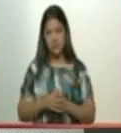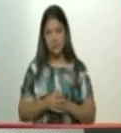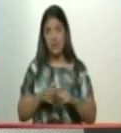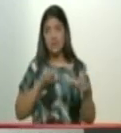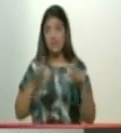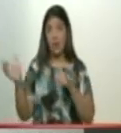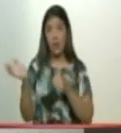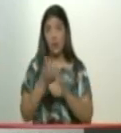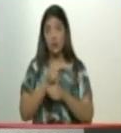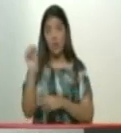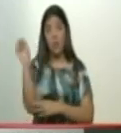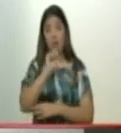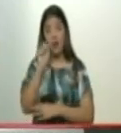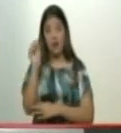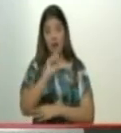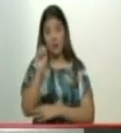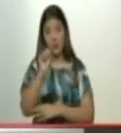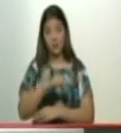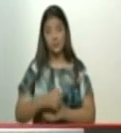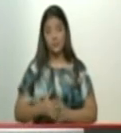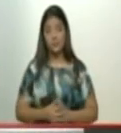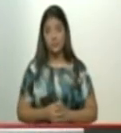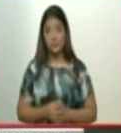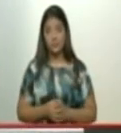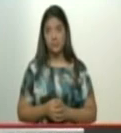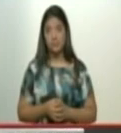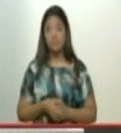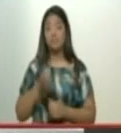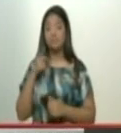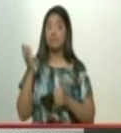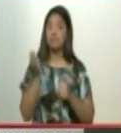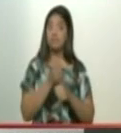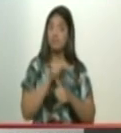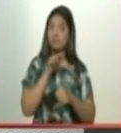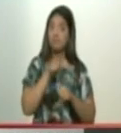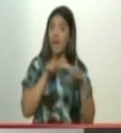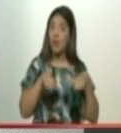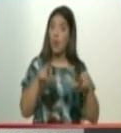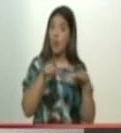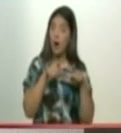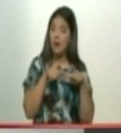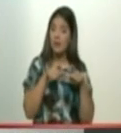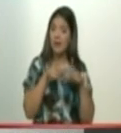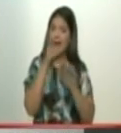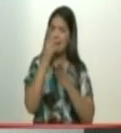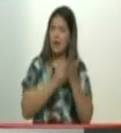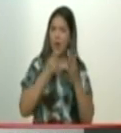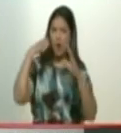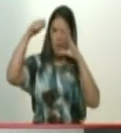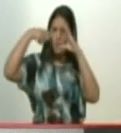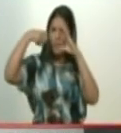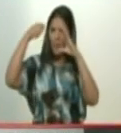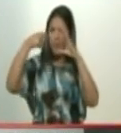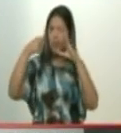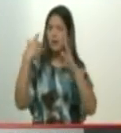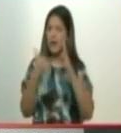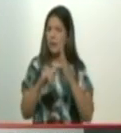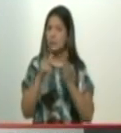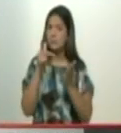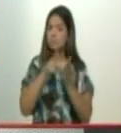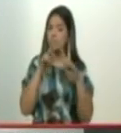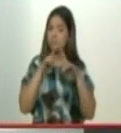localizado el vehículo de la Oxisa, se han colectado en el sitio de la liberación registros fílmicos determinándose mediante